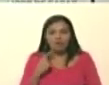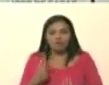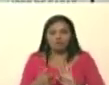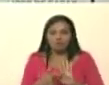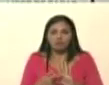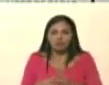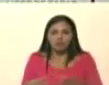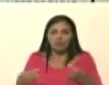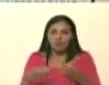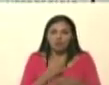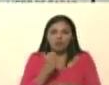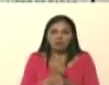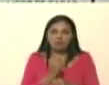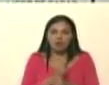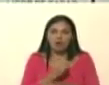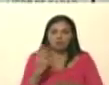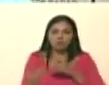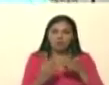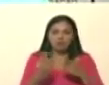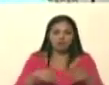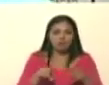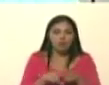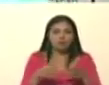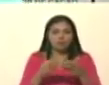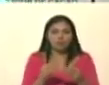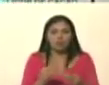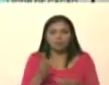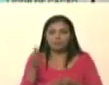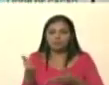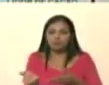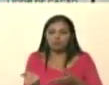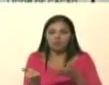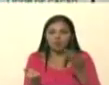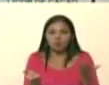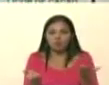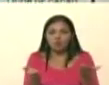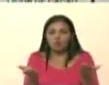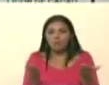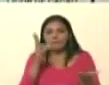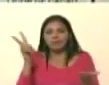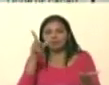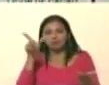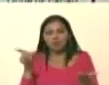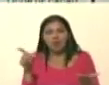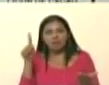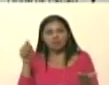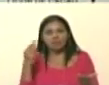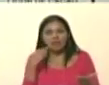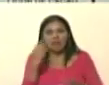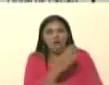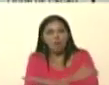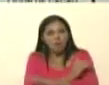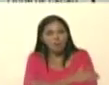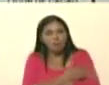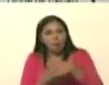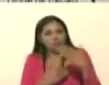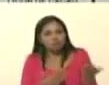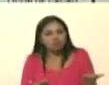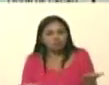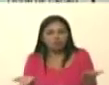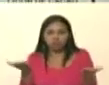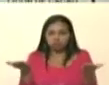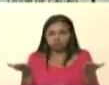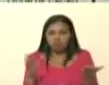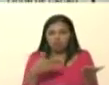mesas permanentes de diálogo entre nosotros venezuela y las oposiciones por eso